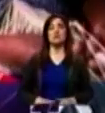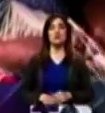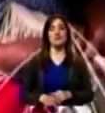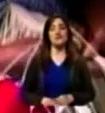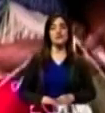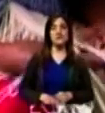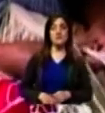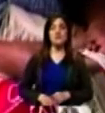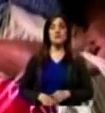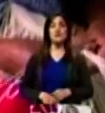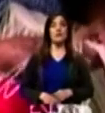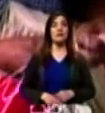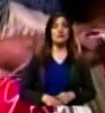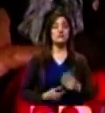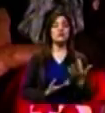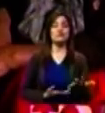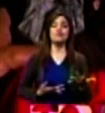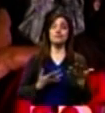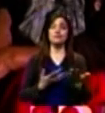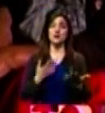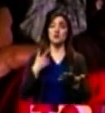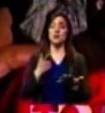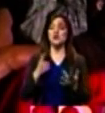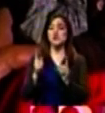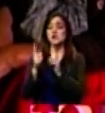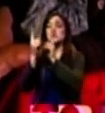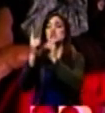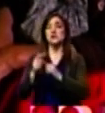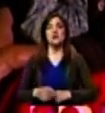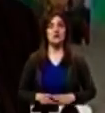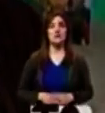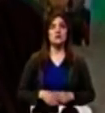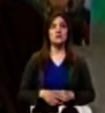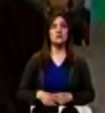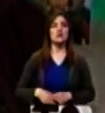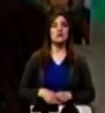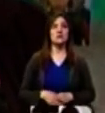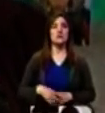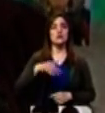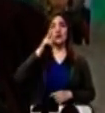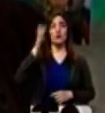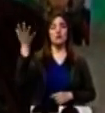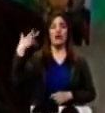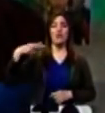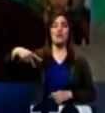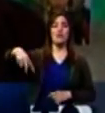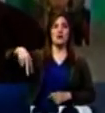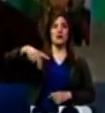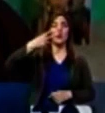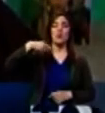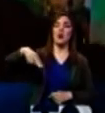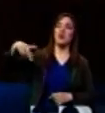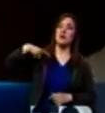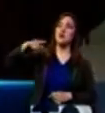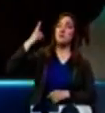En tanto por acá, no se pierde la esperanza de encontrar al joven viajero. Está vivo, porque me sueña ya, la otra noche de mis